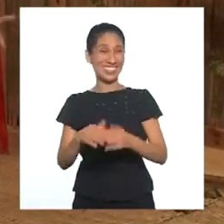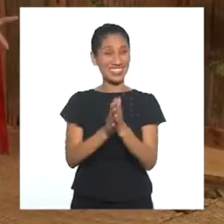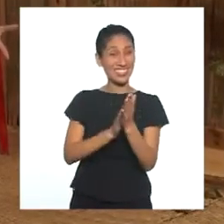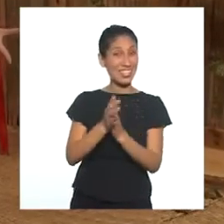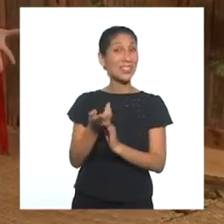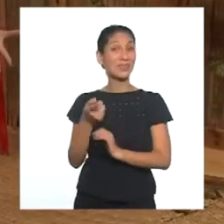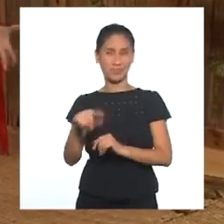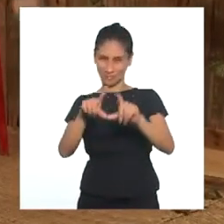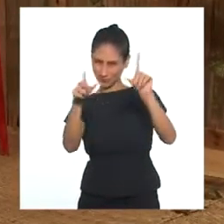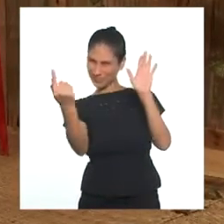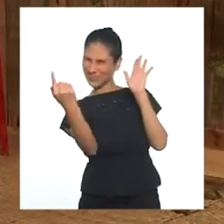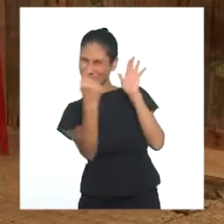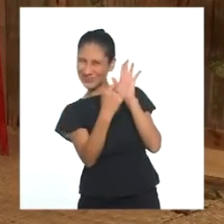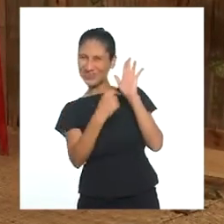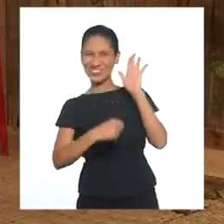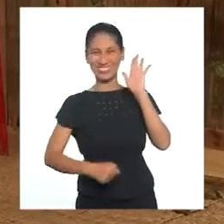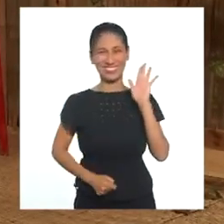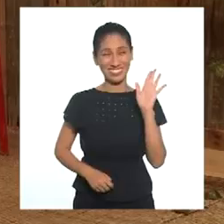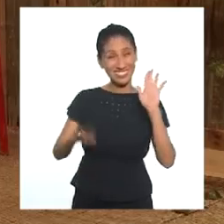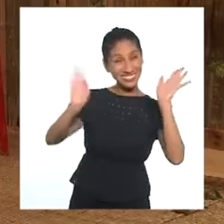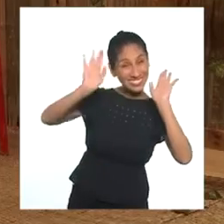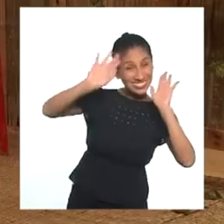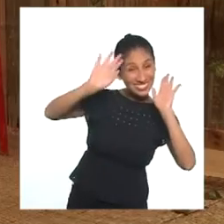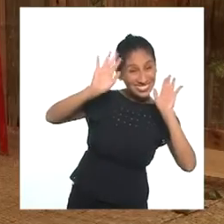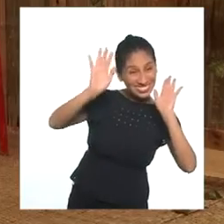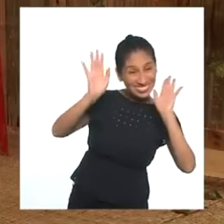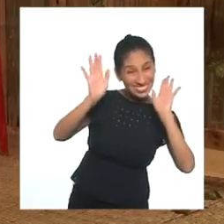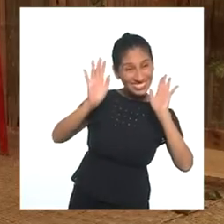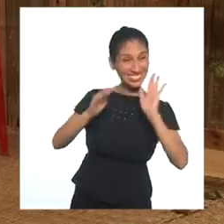¡Genial! ¡Vamos con ella!